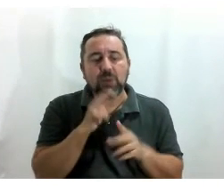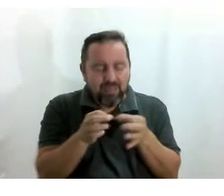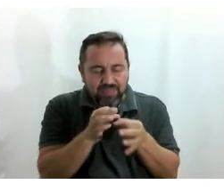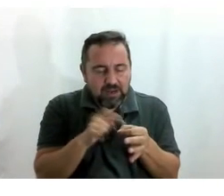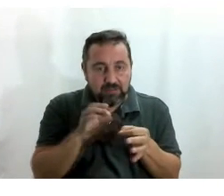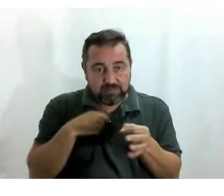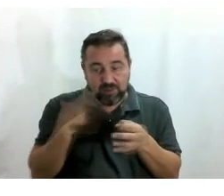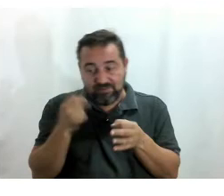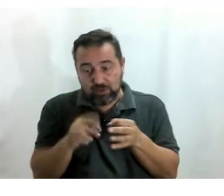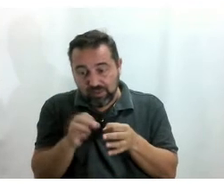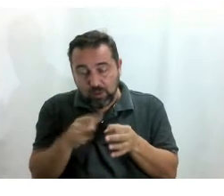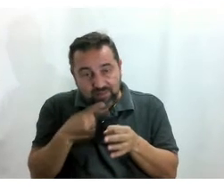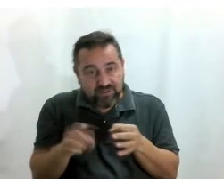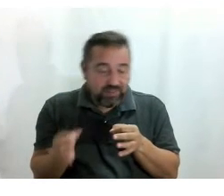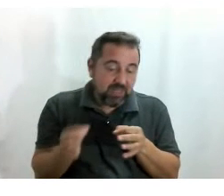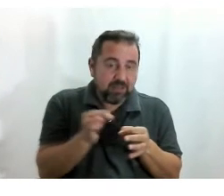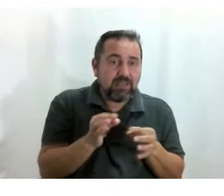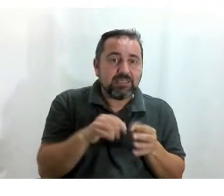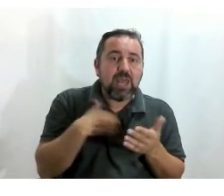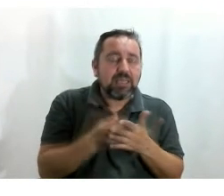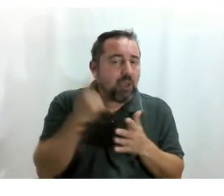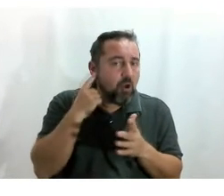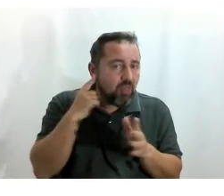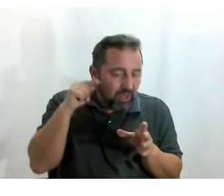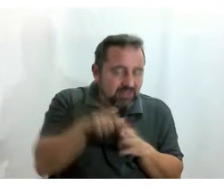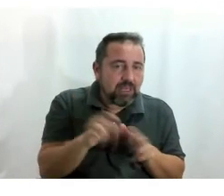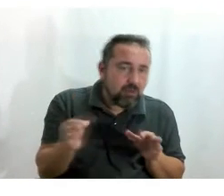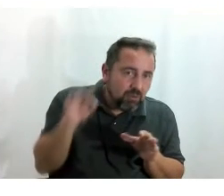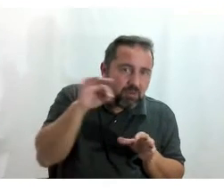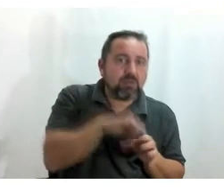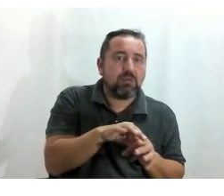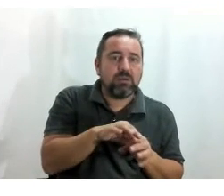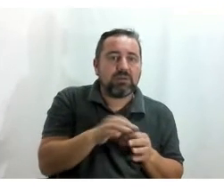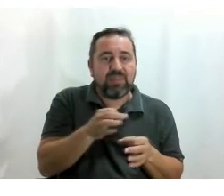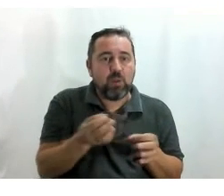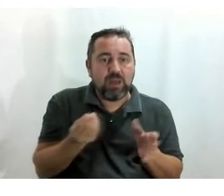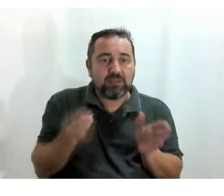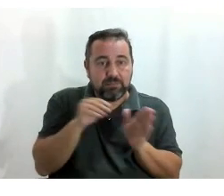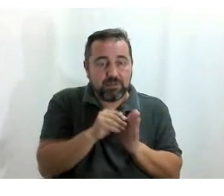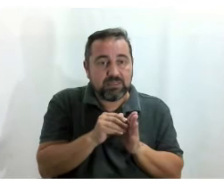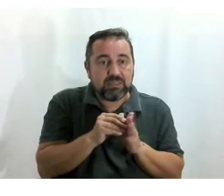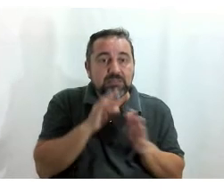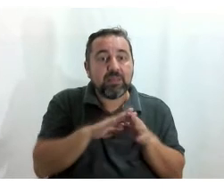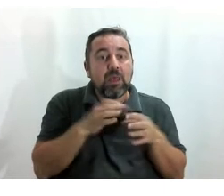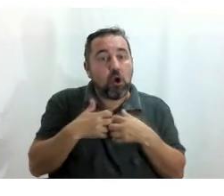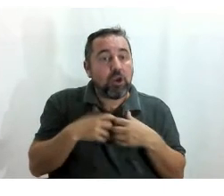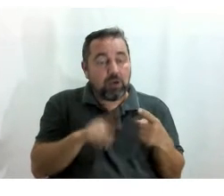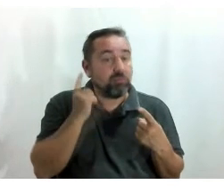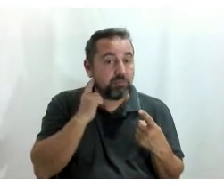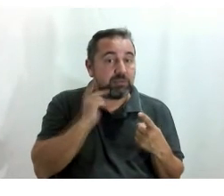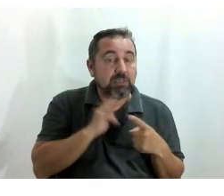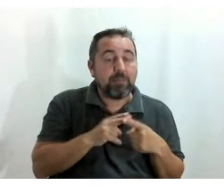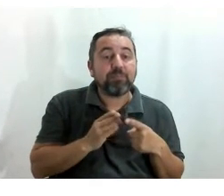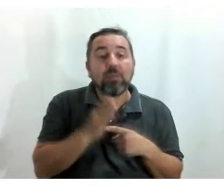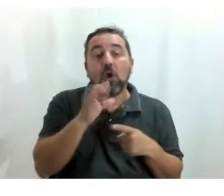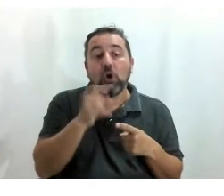in vitro, sino luego llevarla hasta el oído interno, que la célula se injerte, por así decirlo, en el órgano de Corti y que establezca